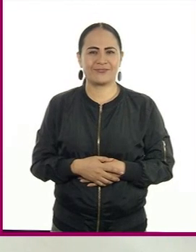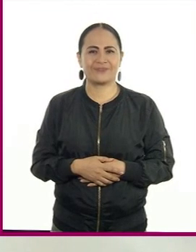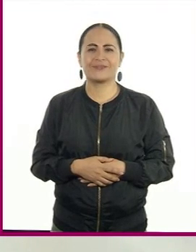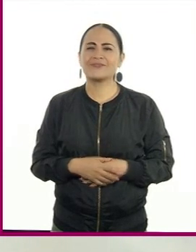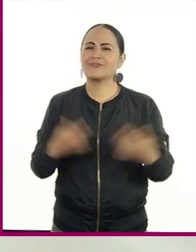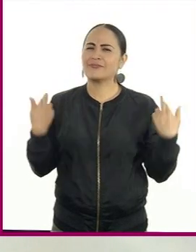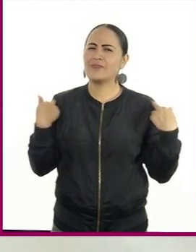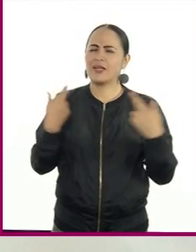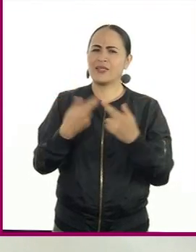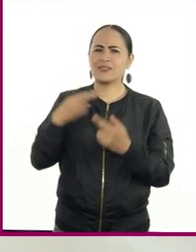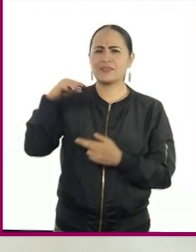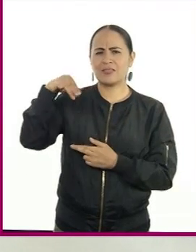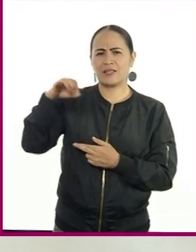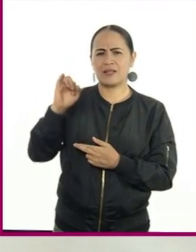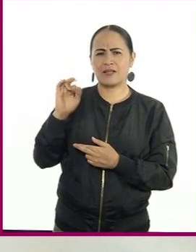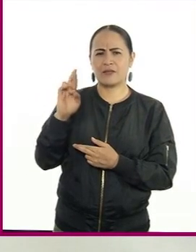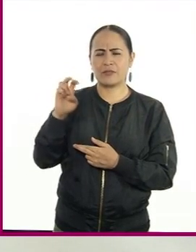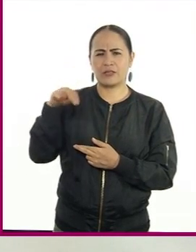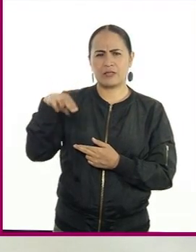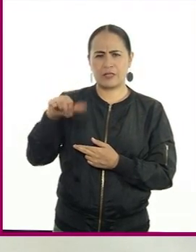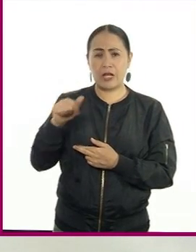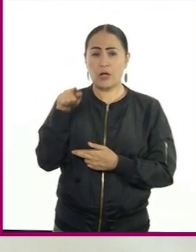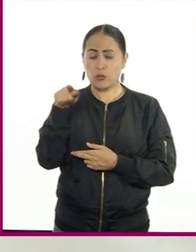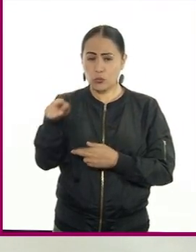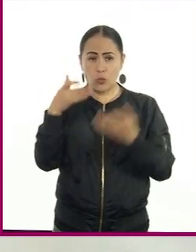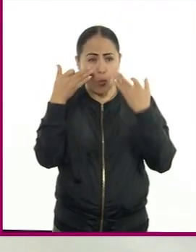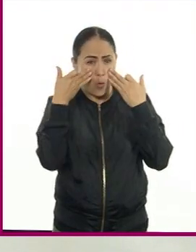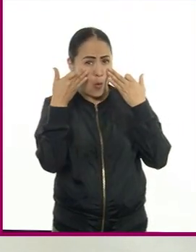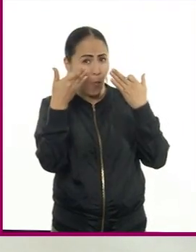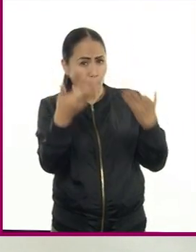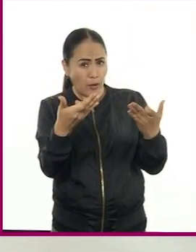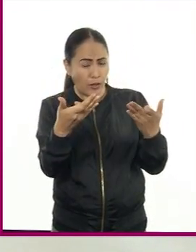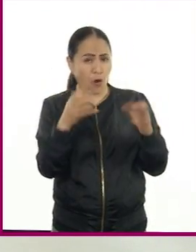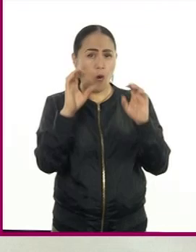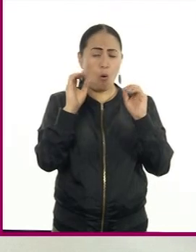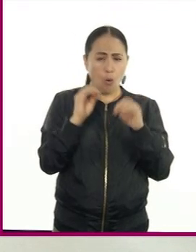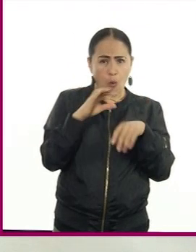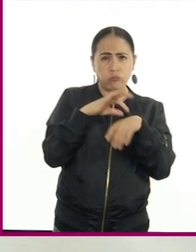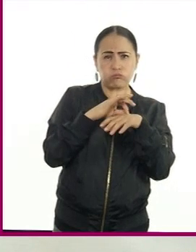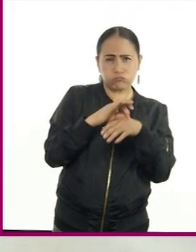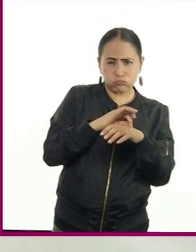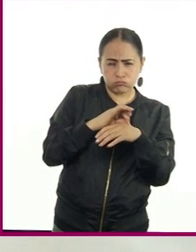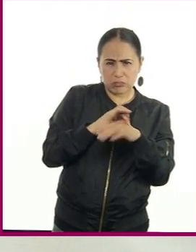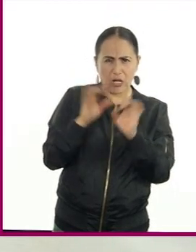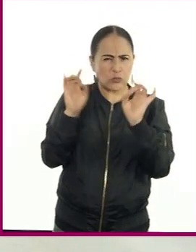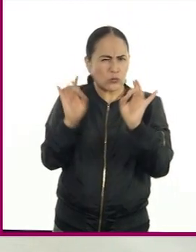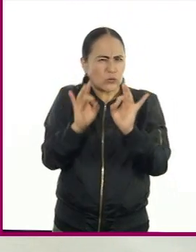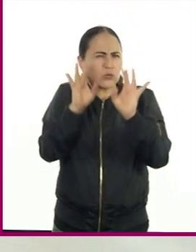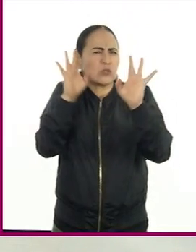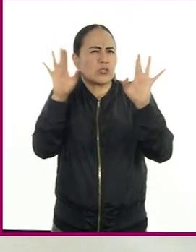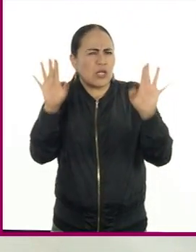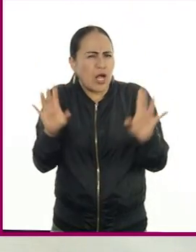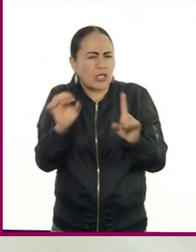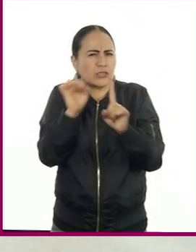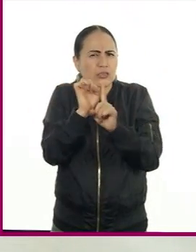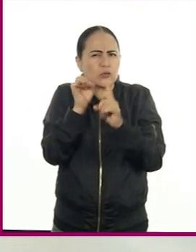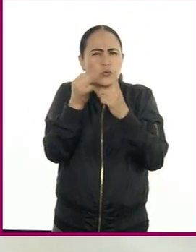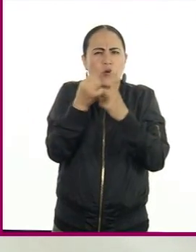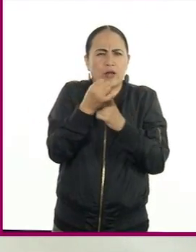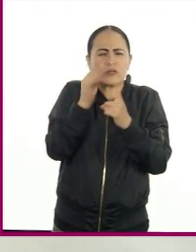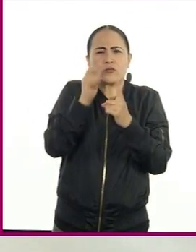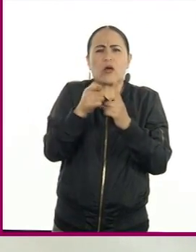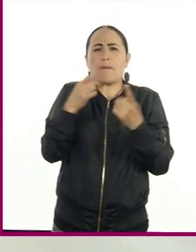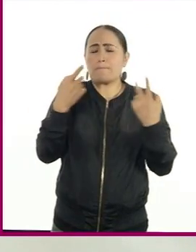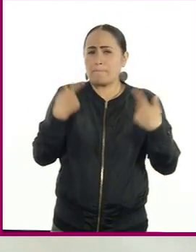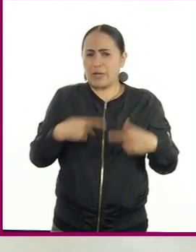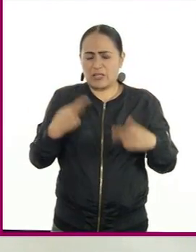Mirna, ¿alguna vez has presenciado o tenido conocimiento de alguna situación en la que a una persona la